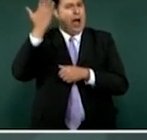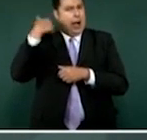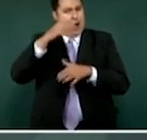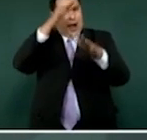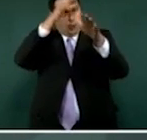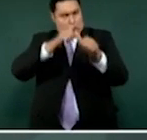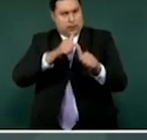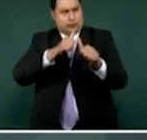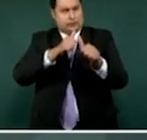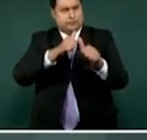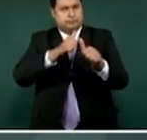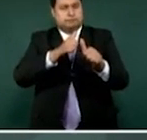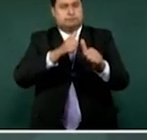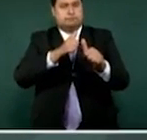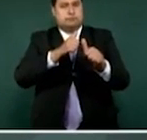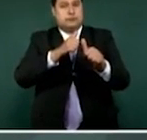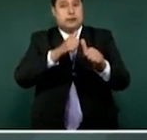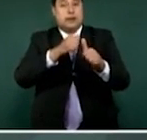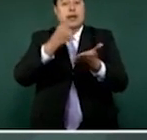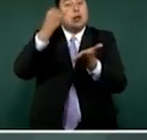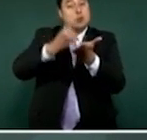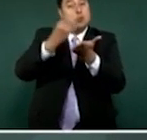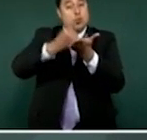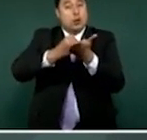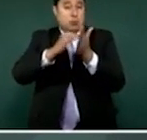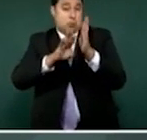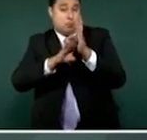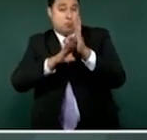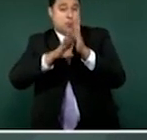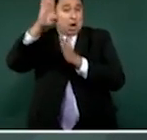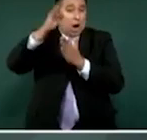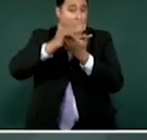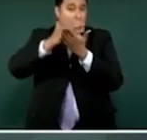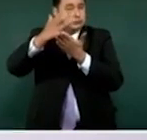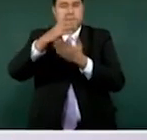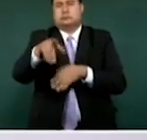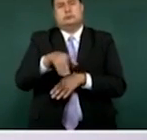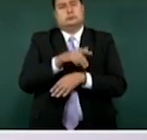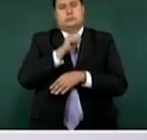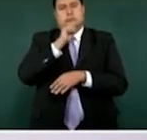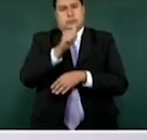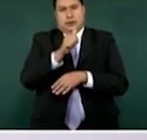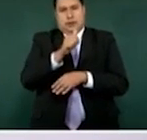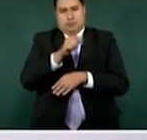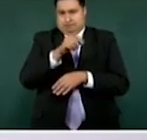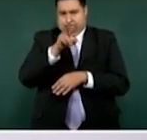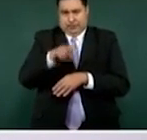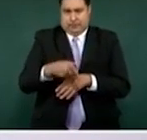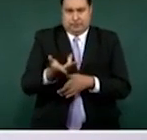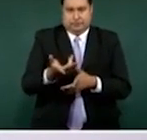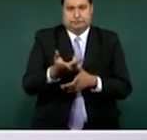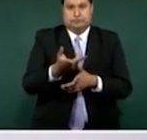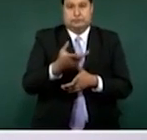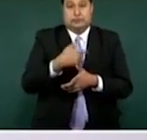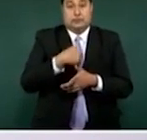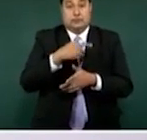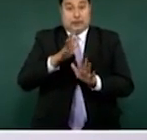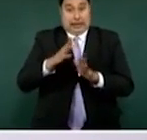compromiso de no aumentar impuestos en términos reales. No lo hemos